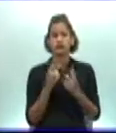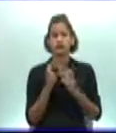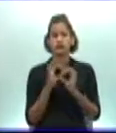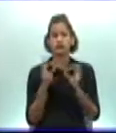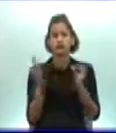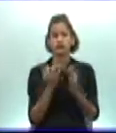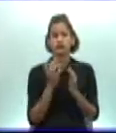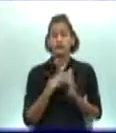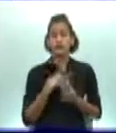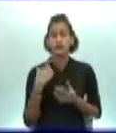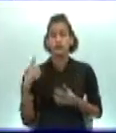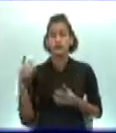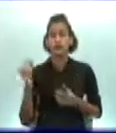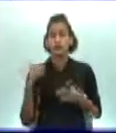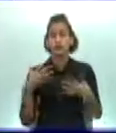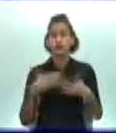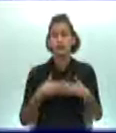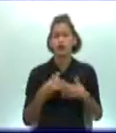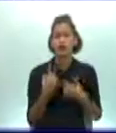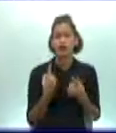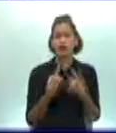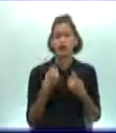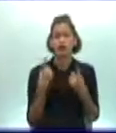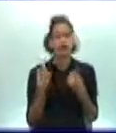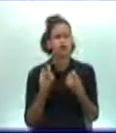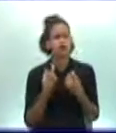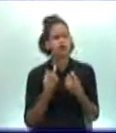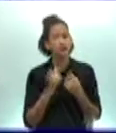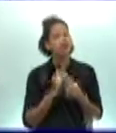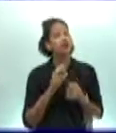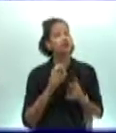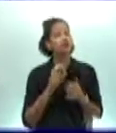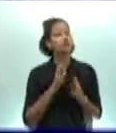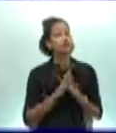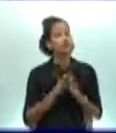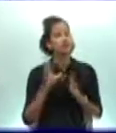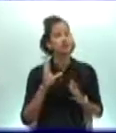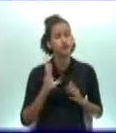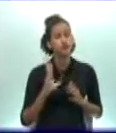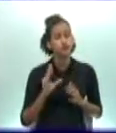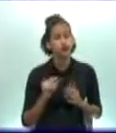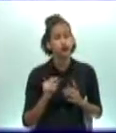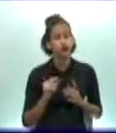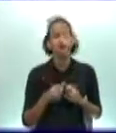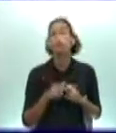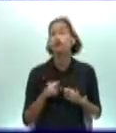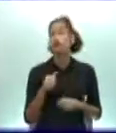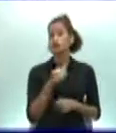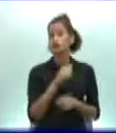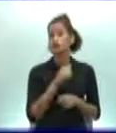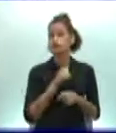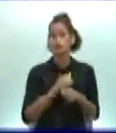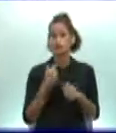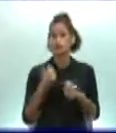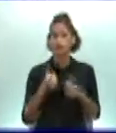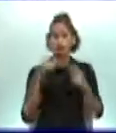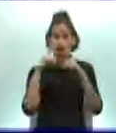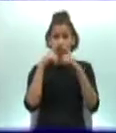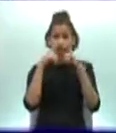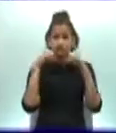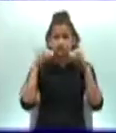la calle por alguna necesidad, por favor, aconséjele que use correctamente el naso buco y que